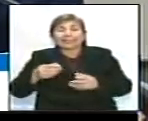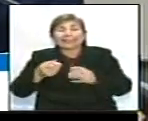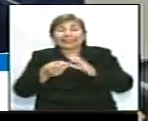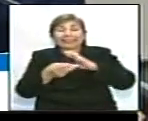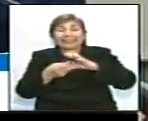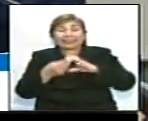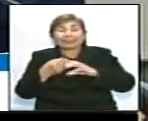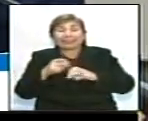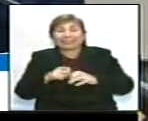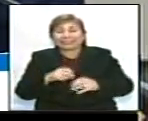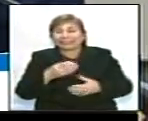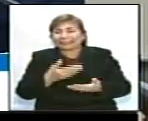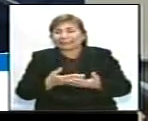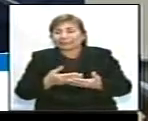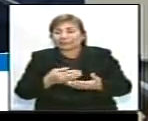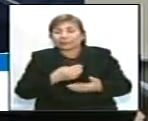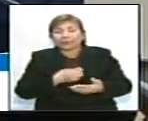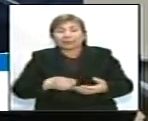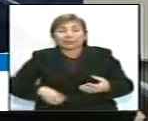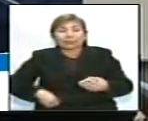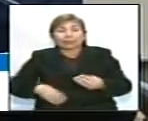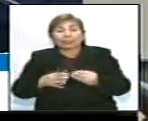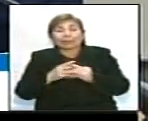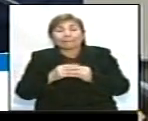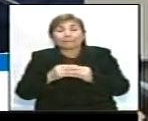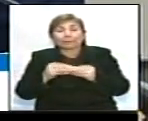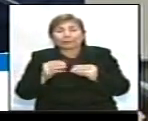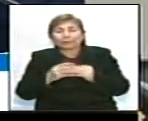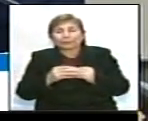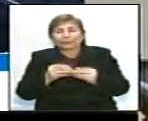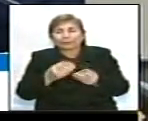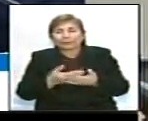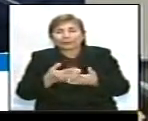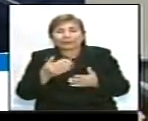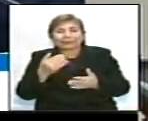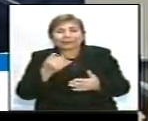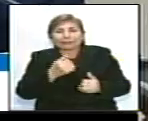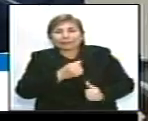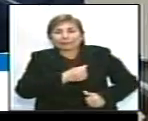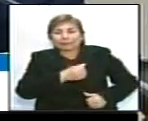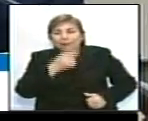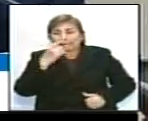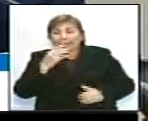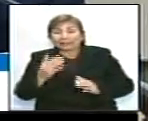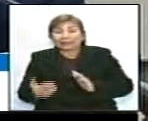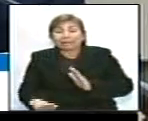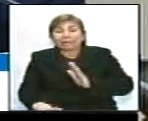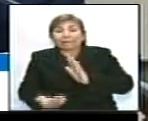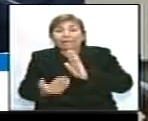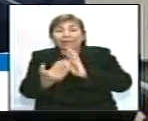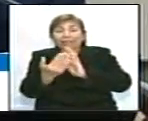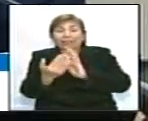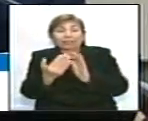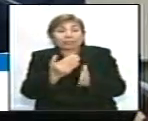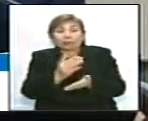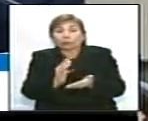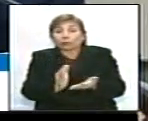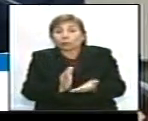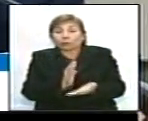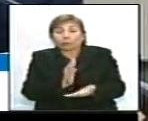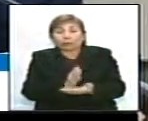Minas, con el Ministerio de la Producción, el Ministerio del Interior, para hacer frente a las causas